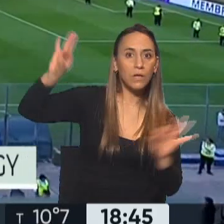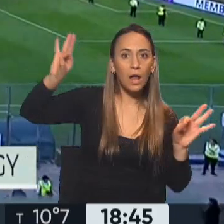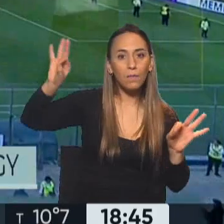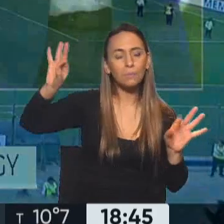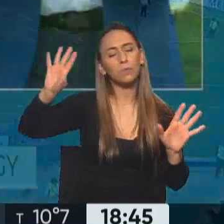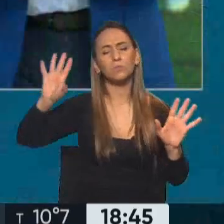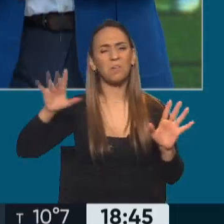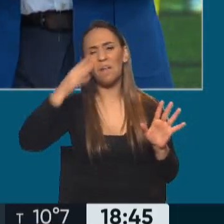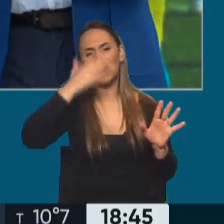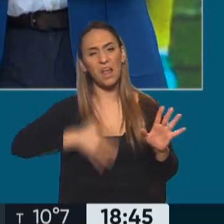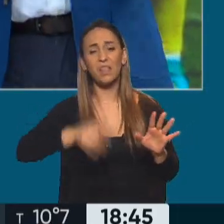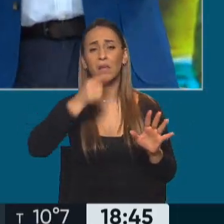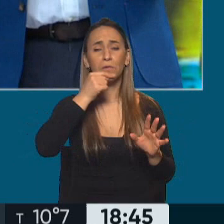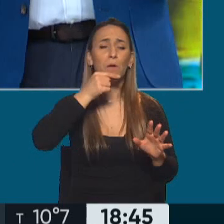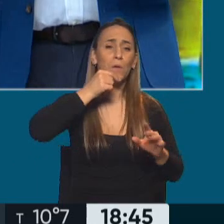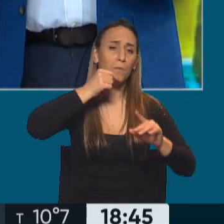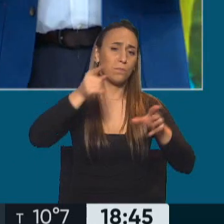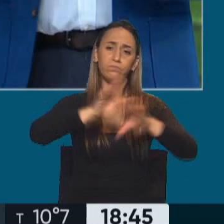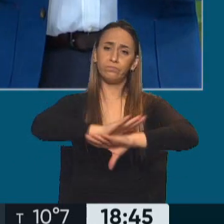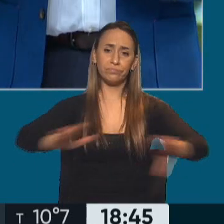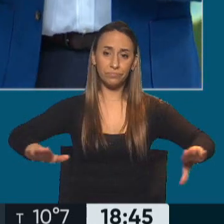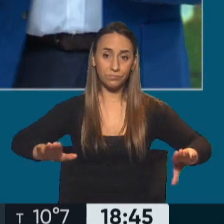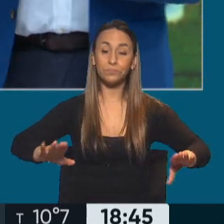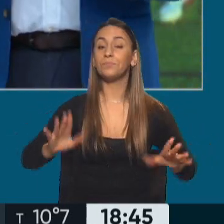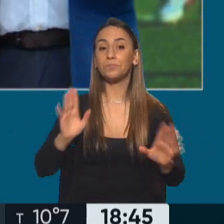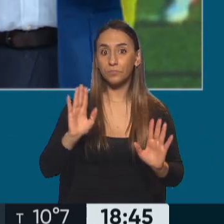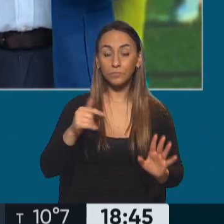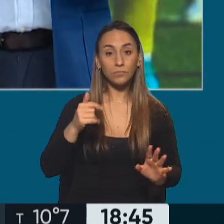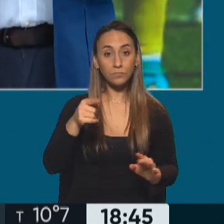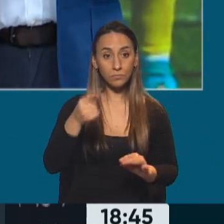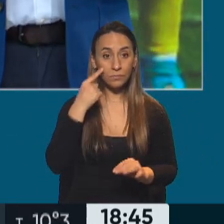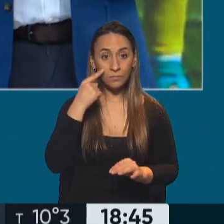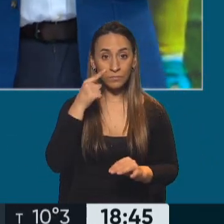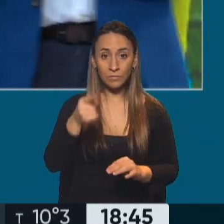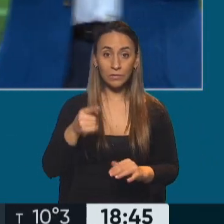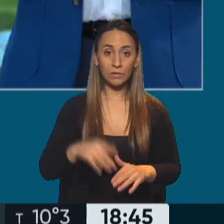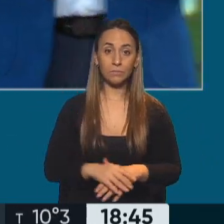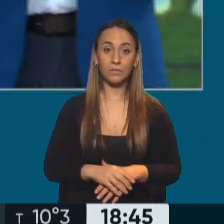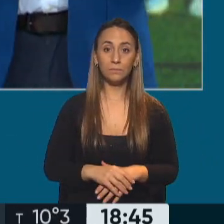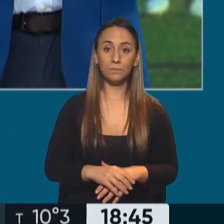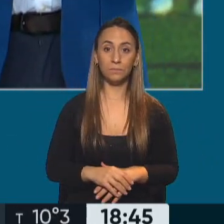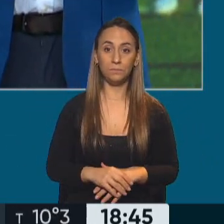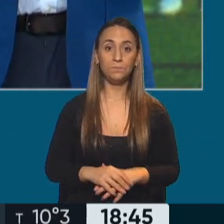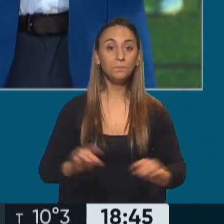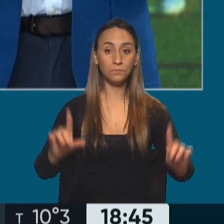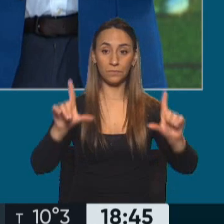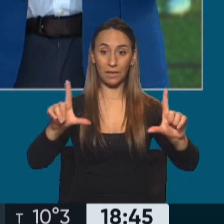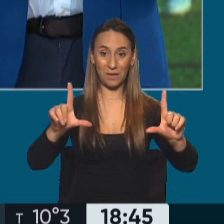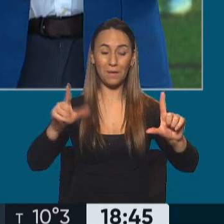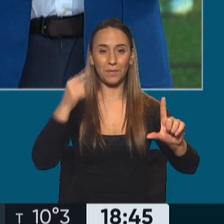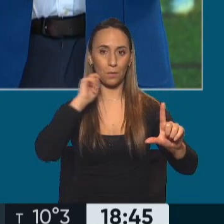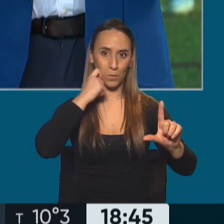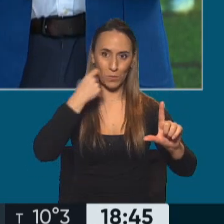técnicos. Festejó Boca que una vez más, Horacio. Me gusta mucho ese cuadro. Mire lo que está haciendo el director. A ver, pará que me estoy corriendo. Ahí estoy me viendo. Me